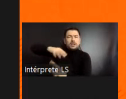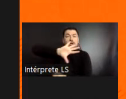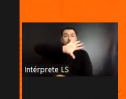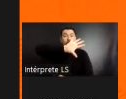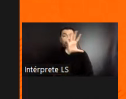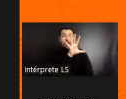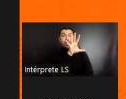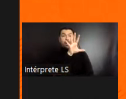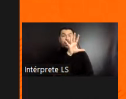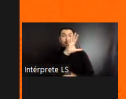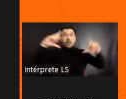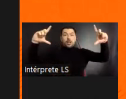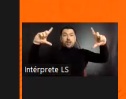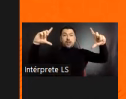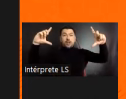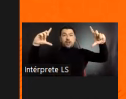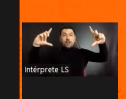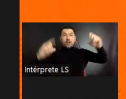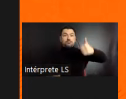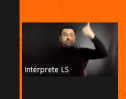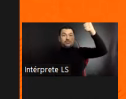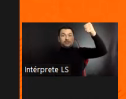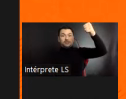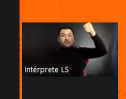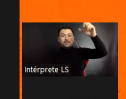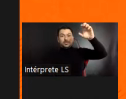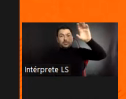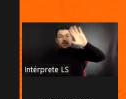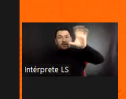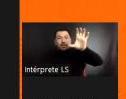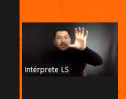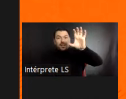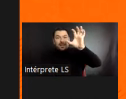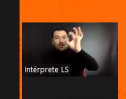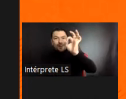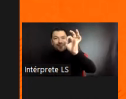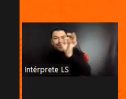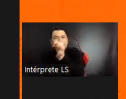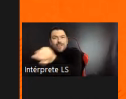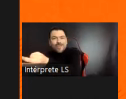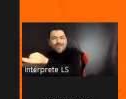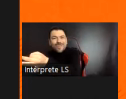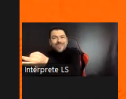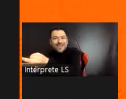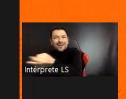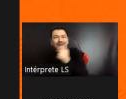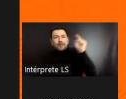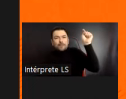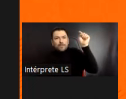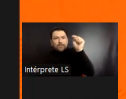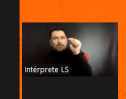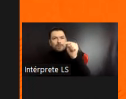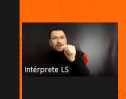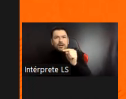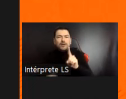se interpretan los datos, cómo los datos multisectoriales se pueden interpretar y que también terminen dando